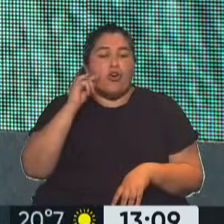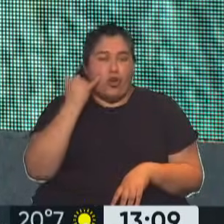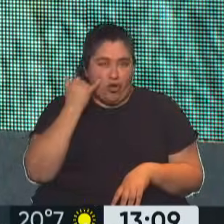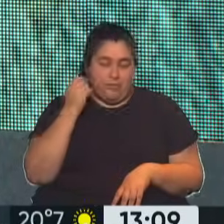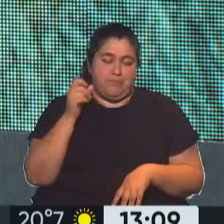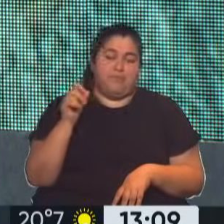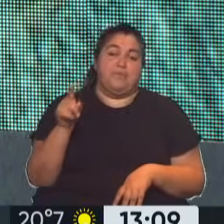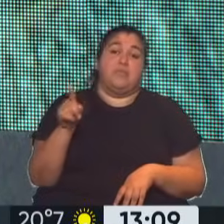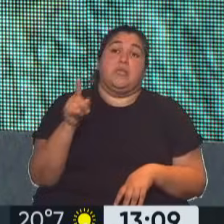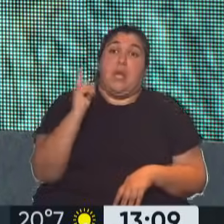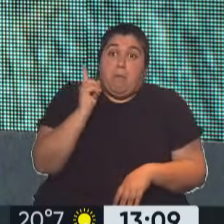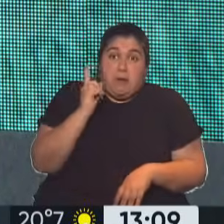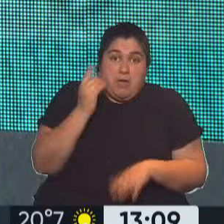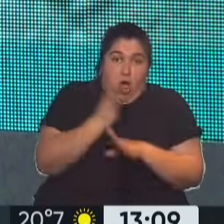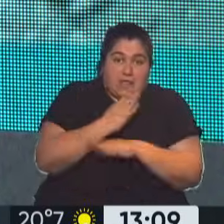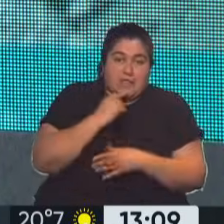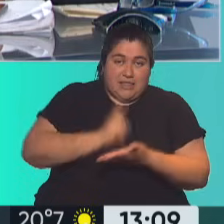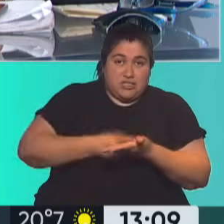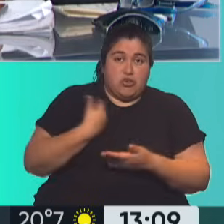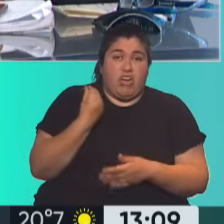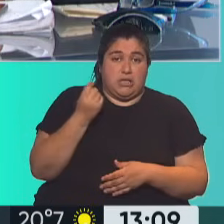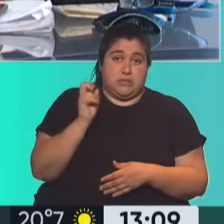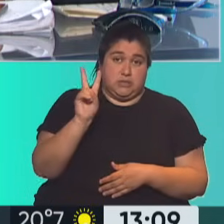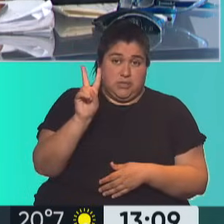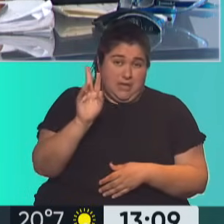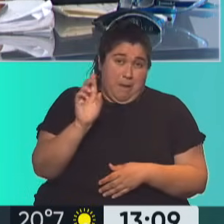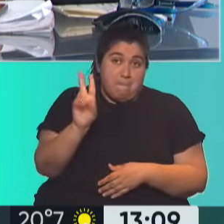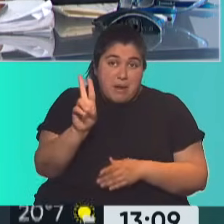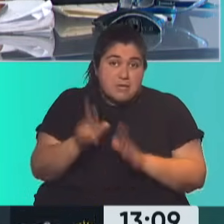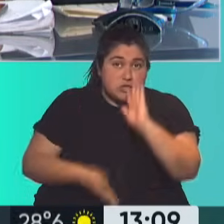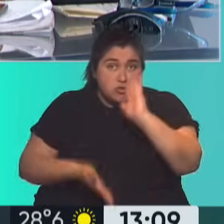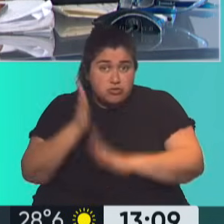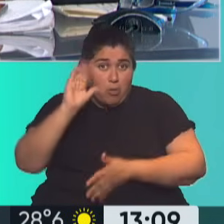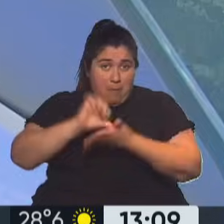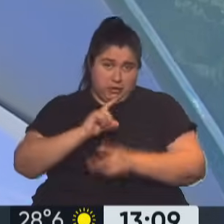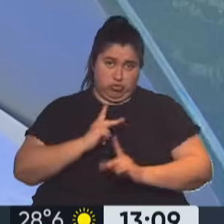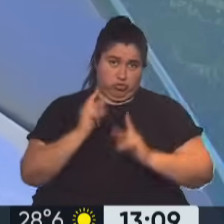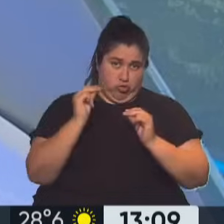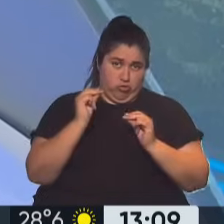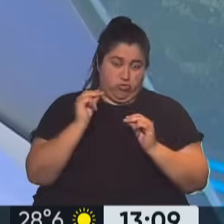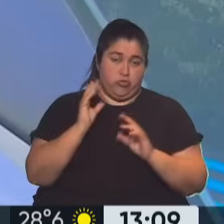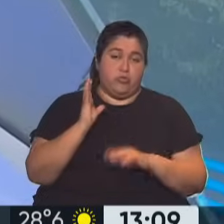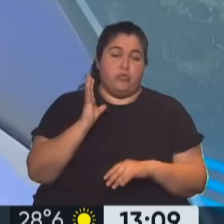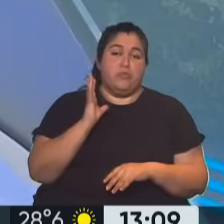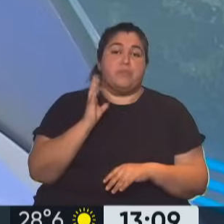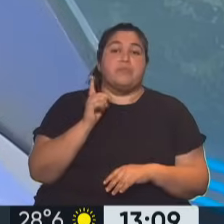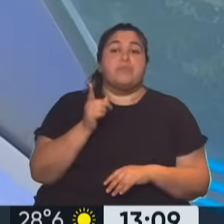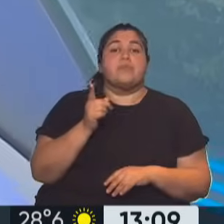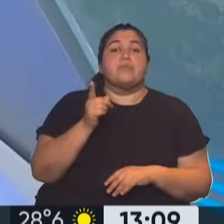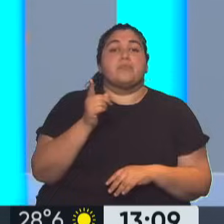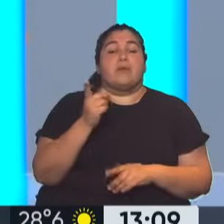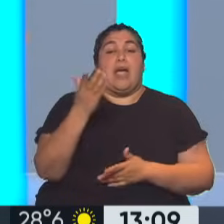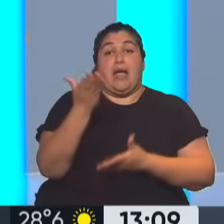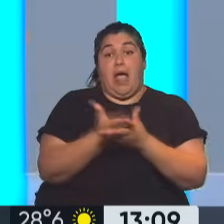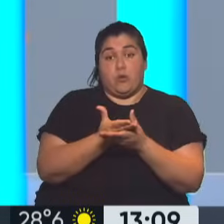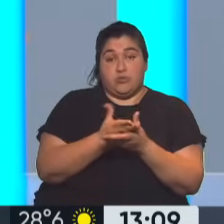país Sí eso es lo que dispuso el juez Martínez de George en qué condiciones está hoy Y por qué se sumó a la causa